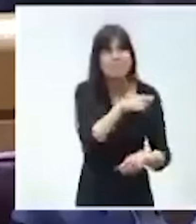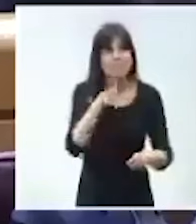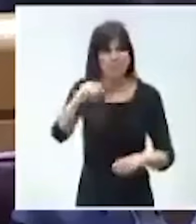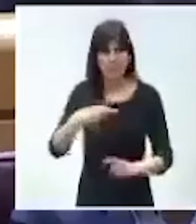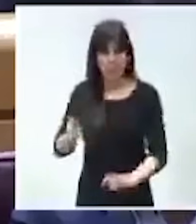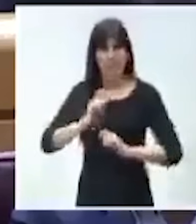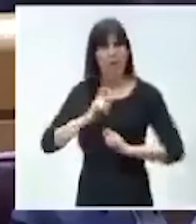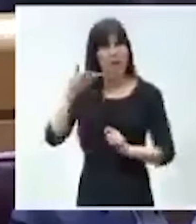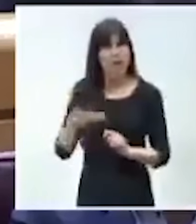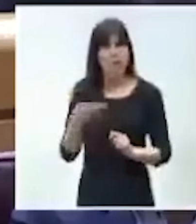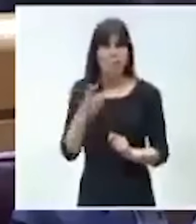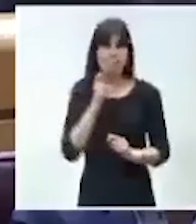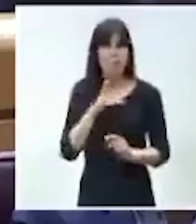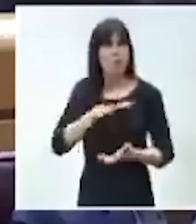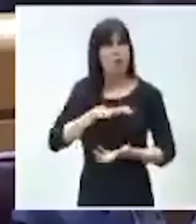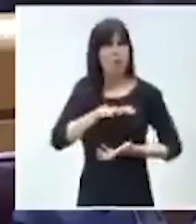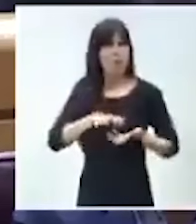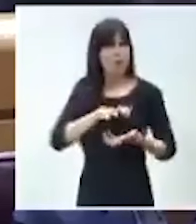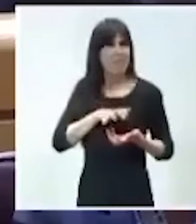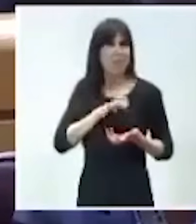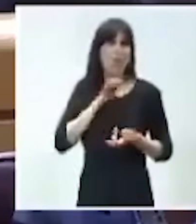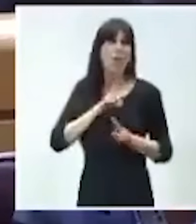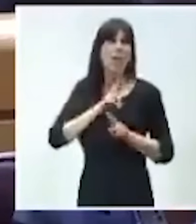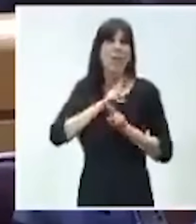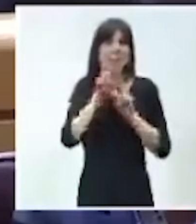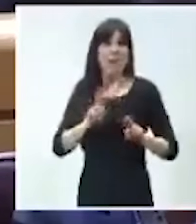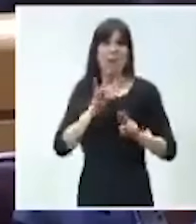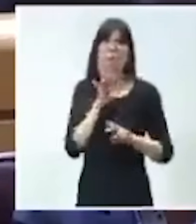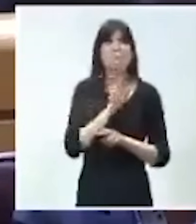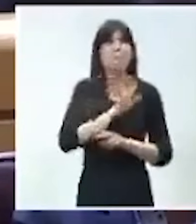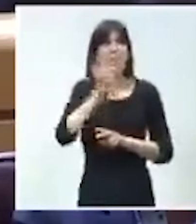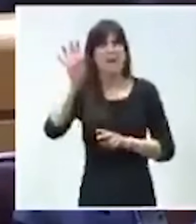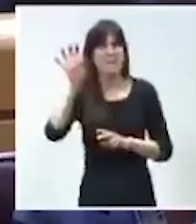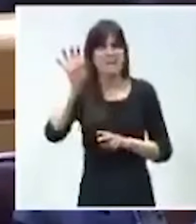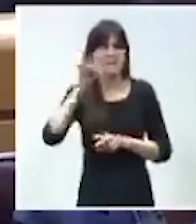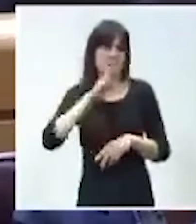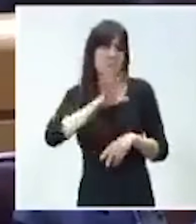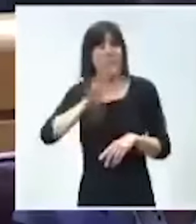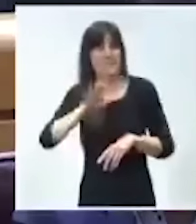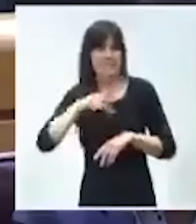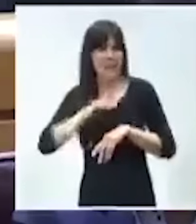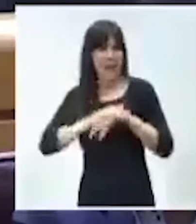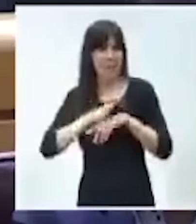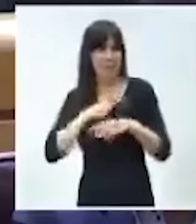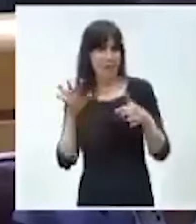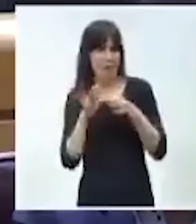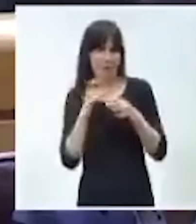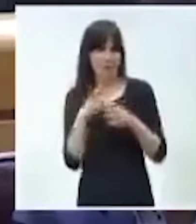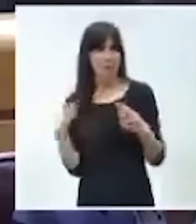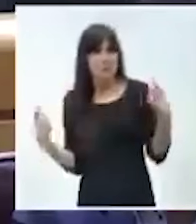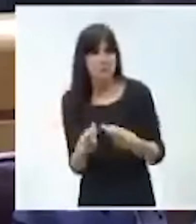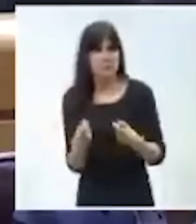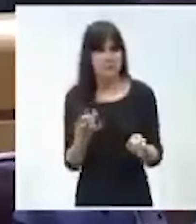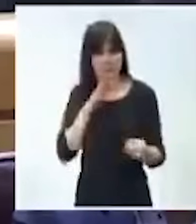sobre todo en los controles al gobierno de Pedro Sánchez. Tal es así que la última se hizo viral con la intervención del senador del Grupo